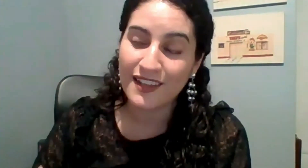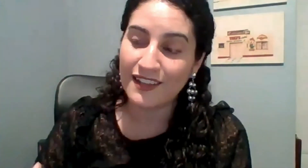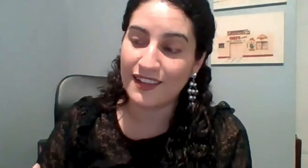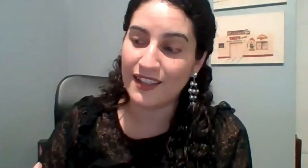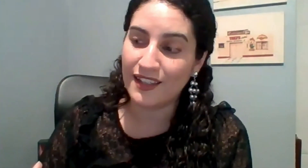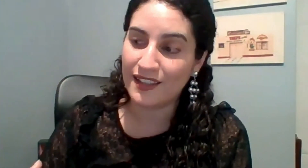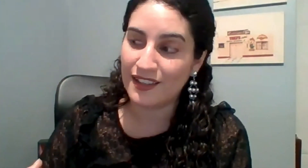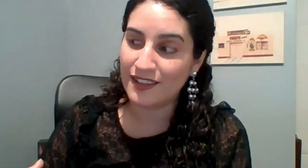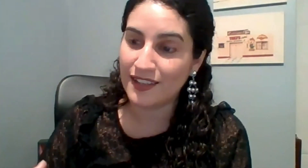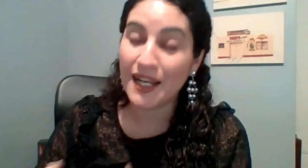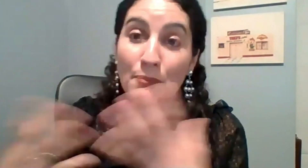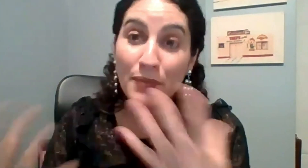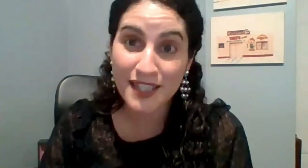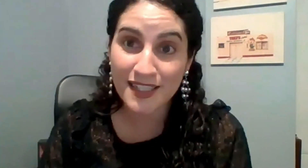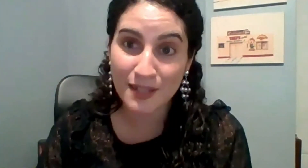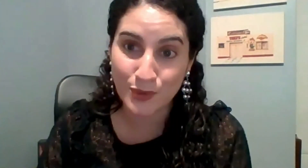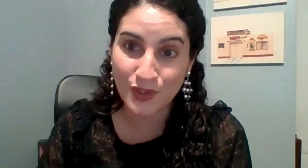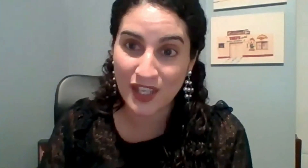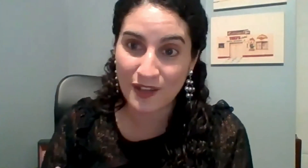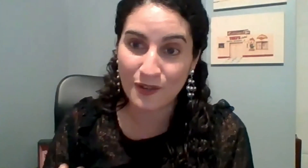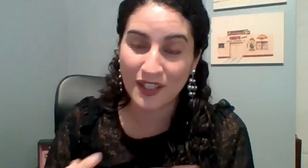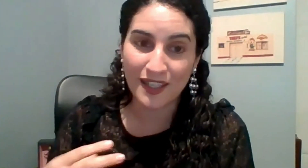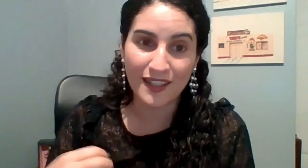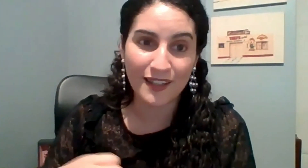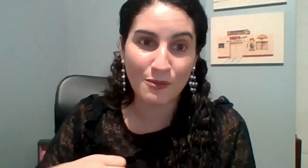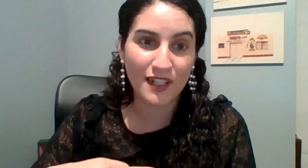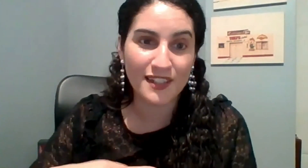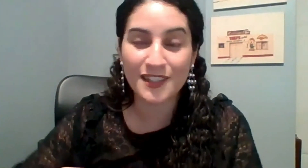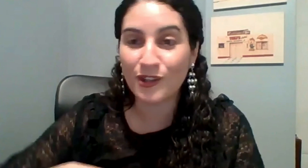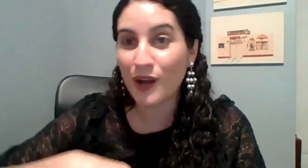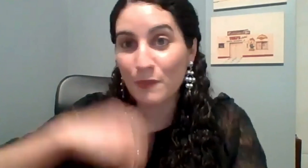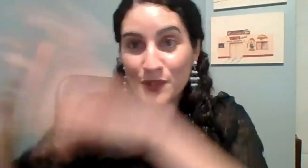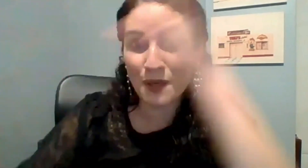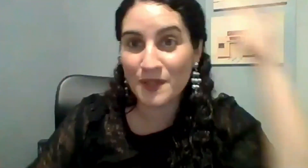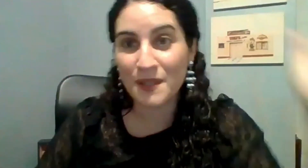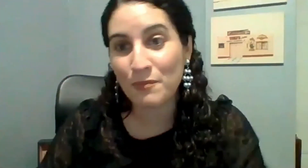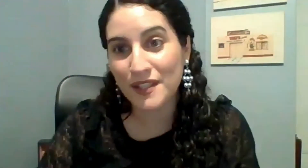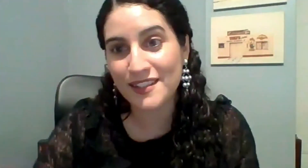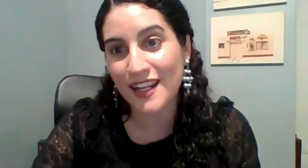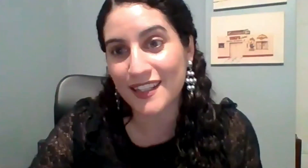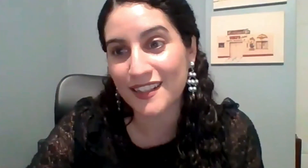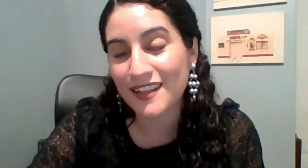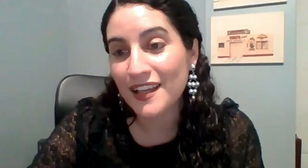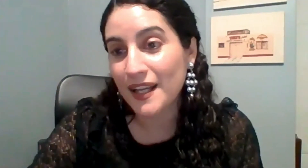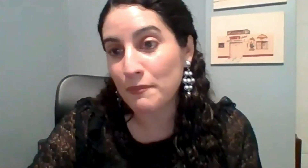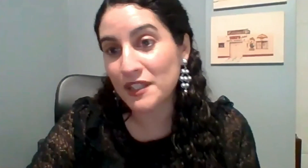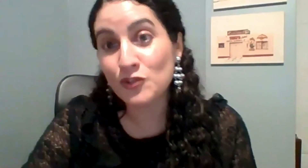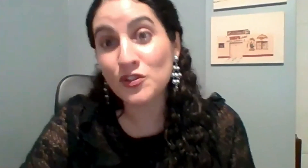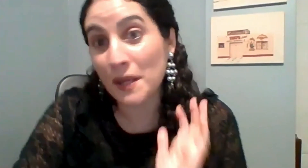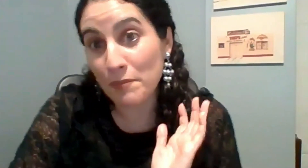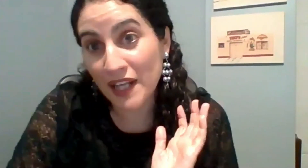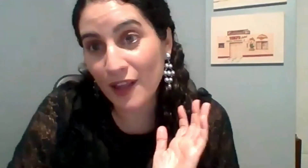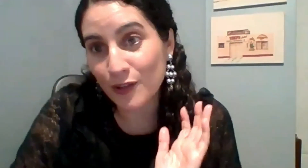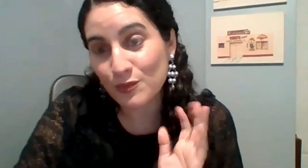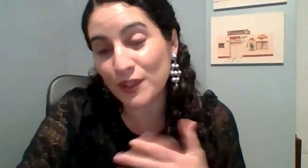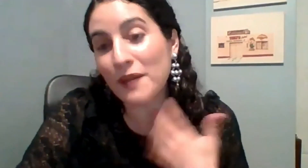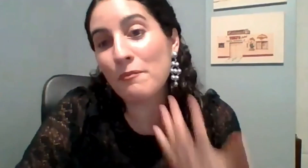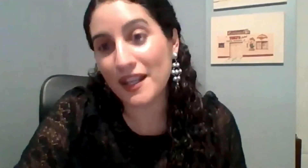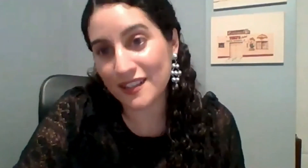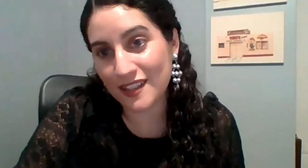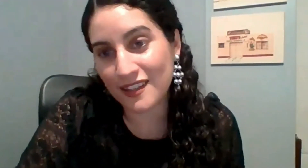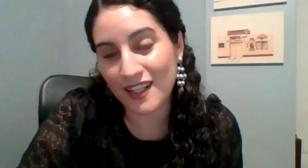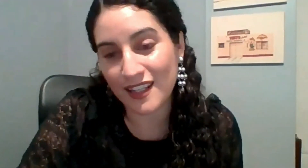surgir de las piezas del museo, que, como les digo, muchas veces pueden salir caminos inesperados